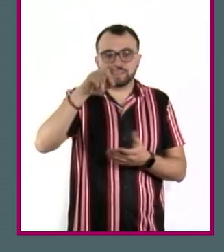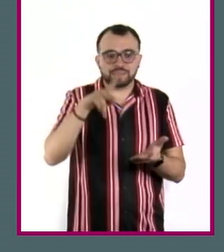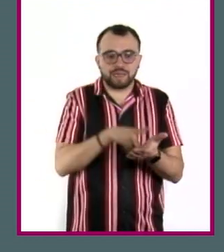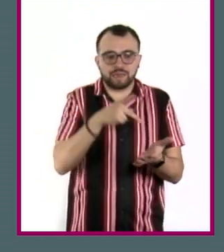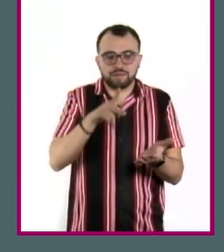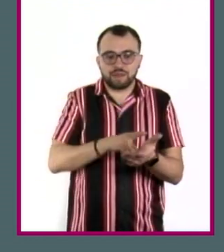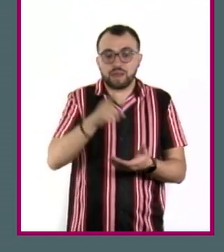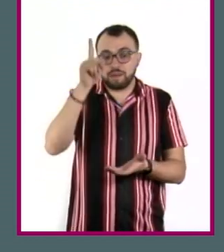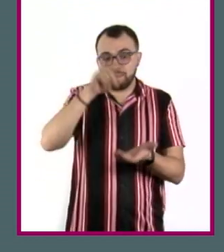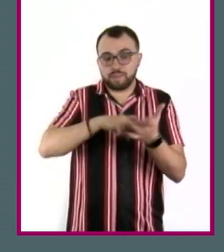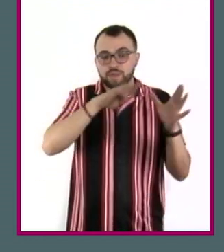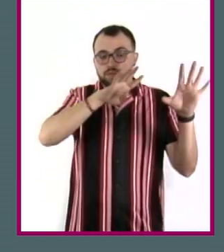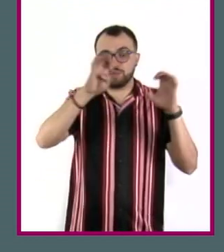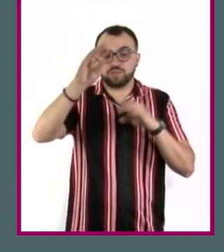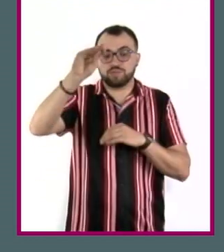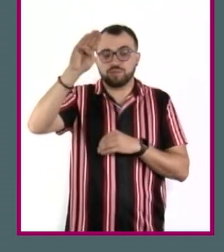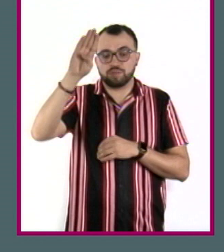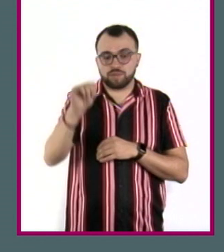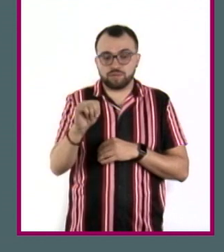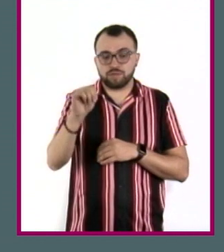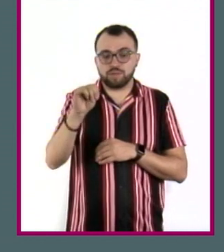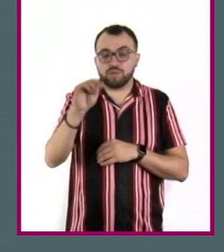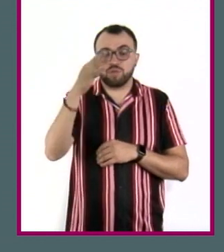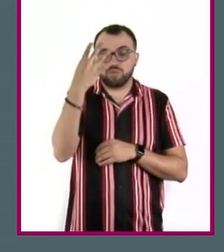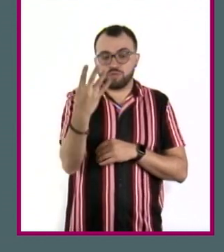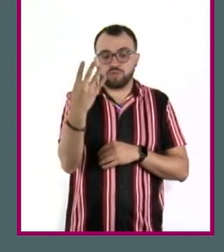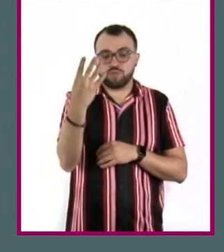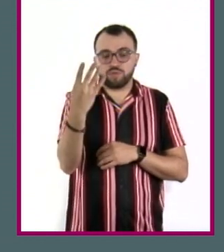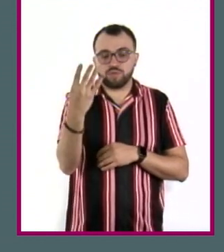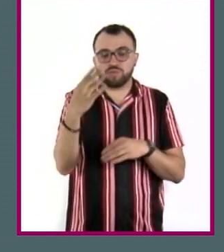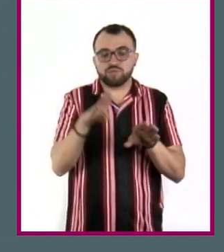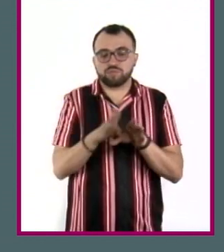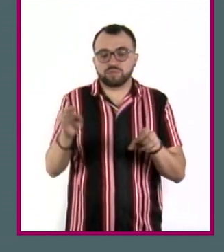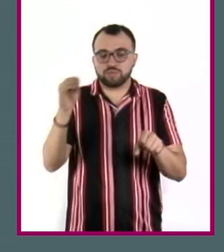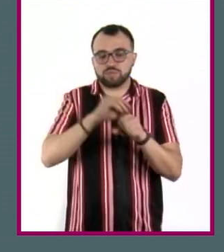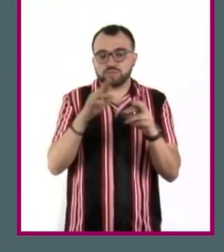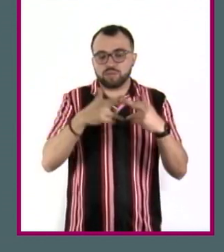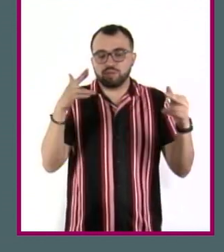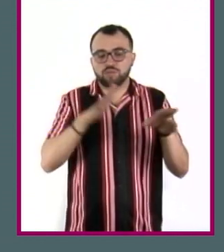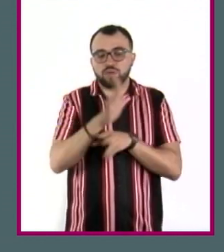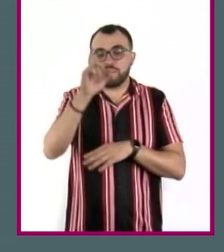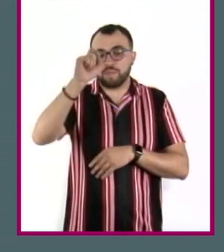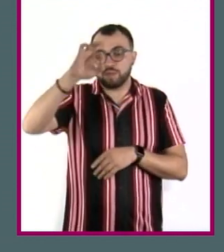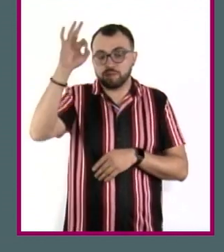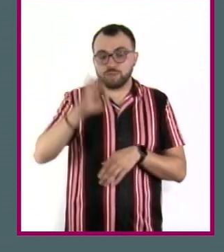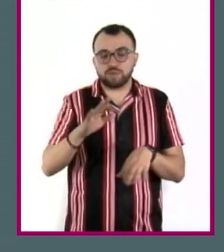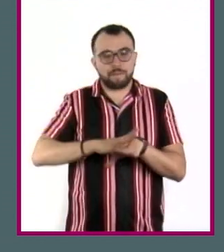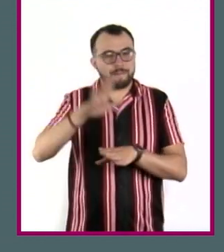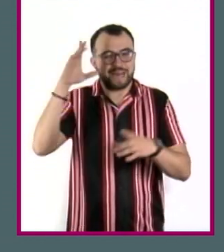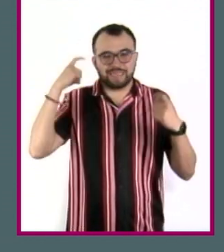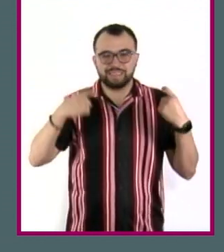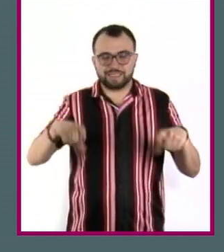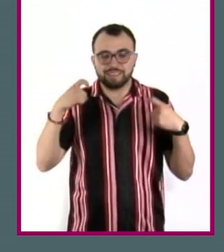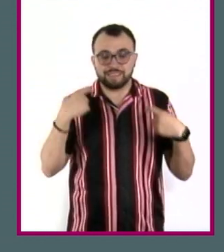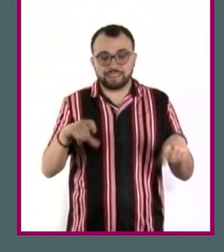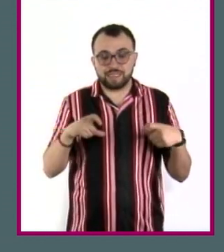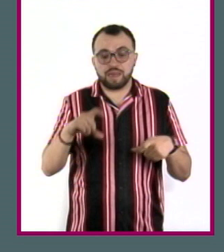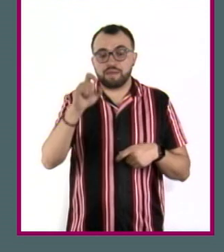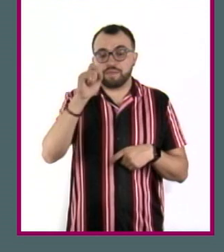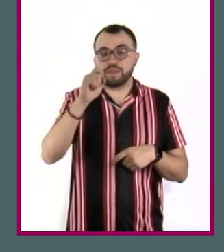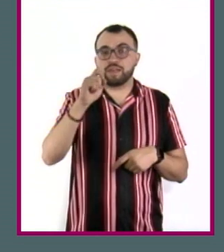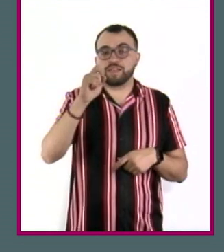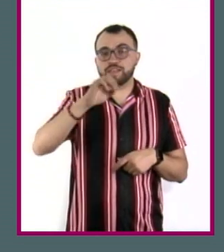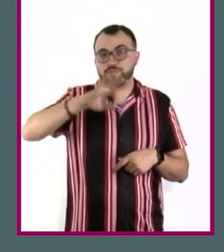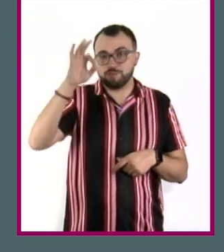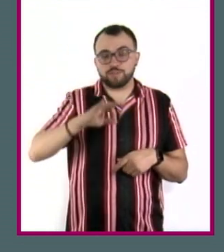En 1994, la relación entre el ingreso del 20% más rico del mundo y el ingreso del 20%